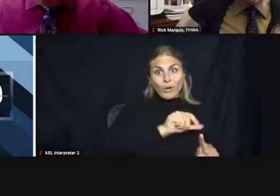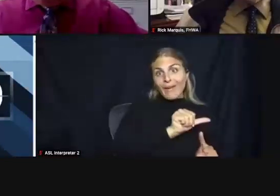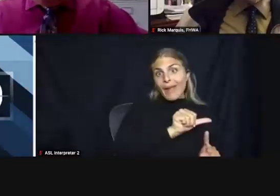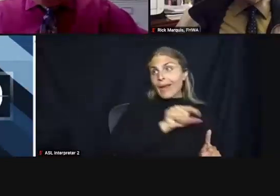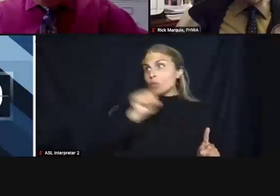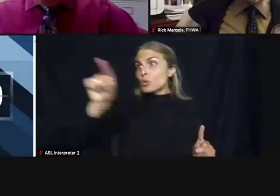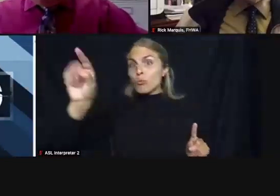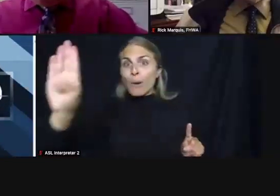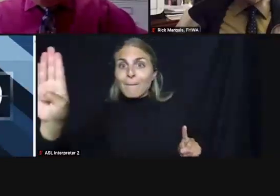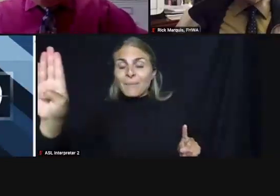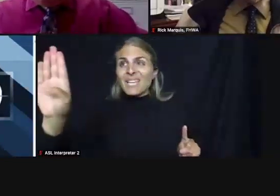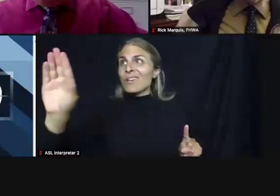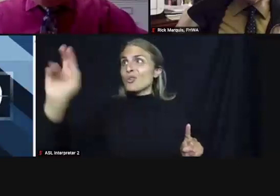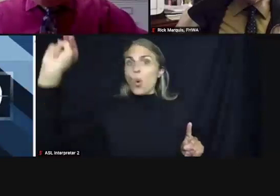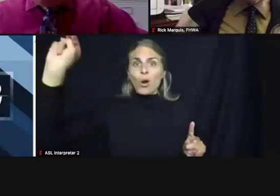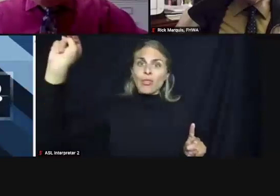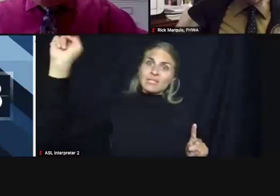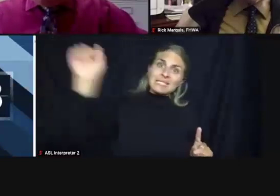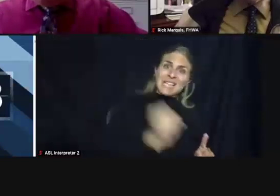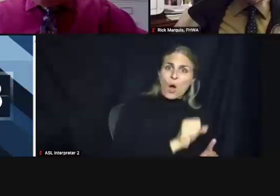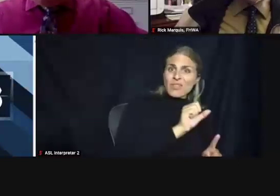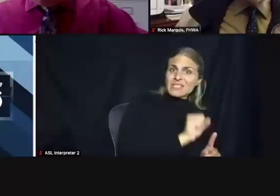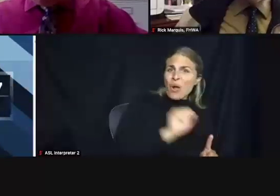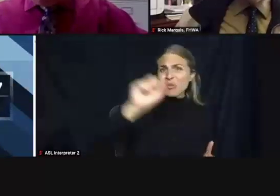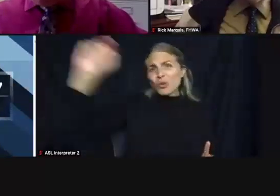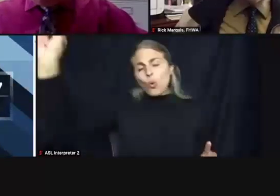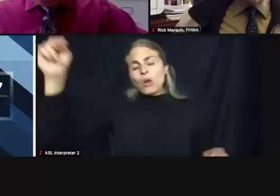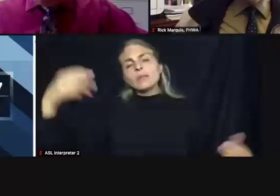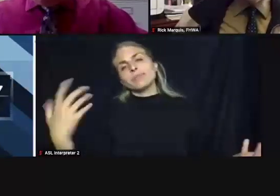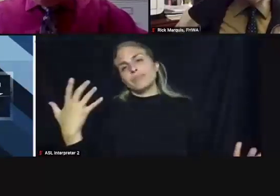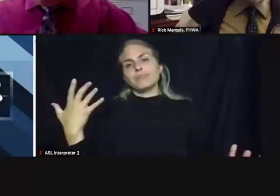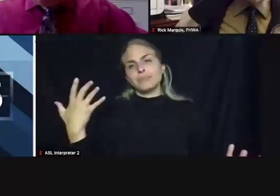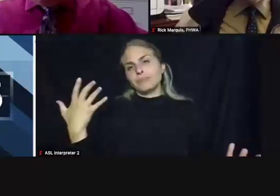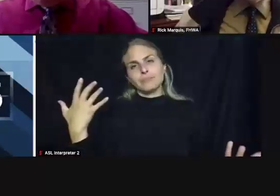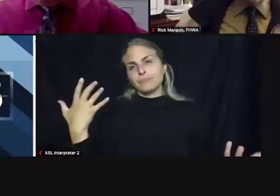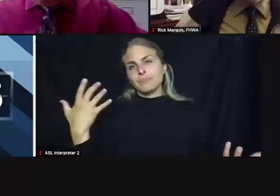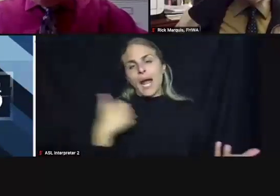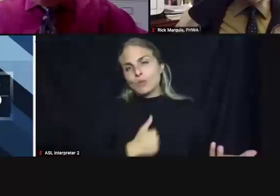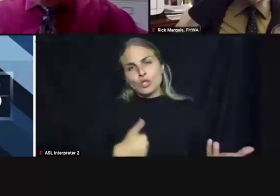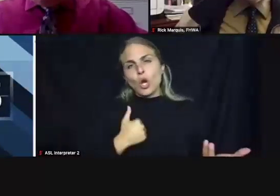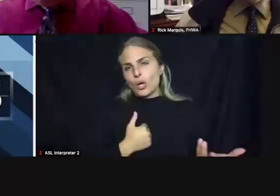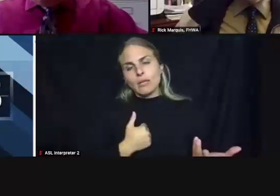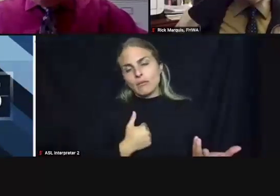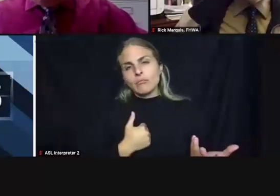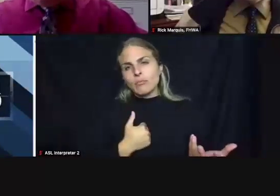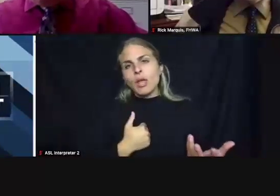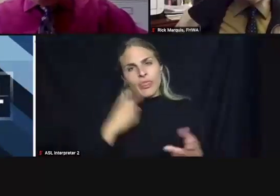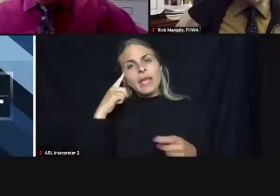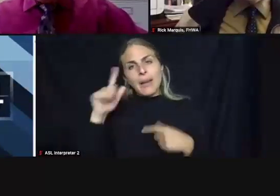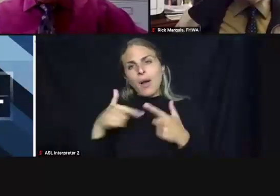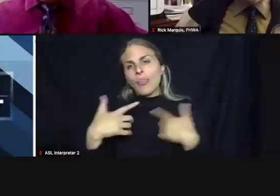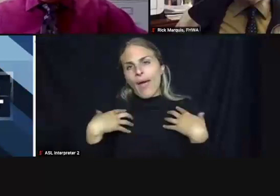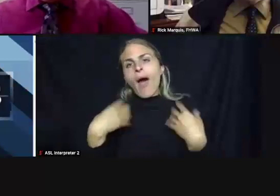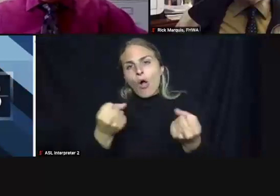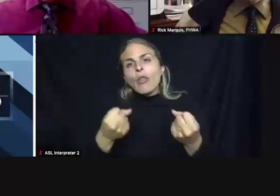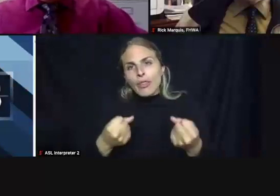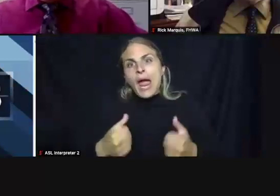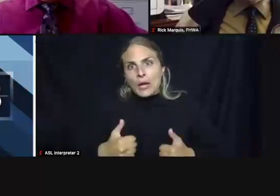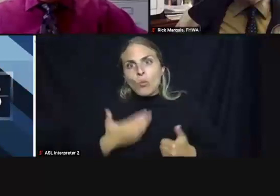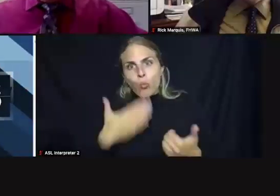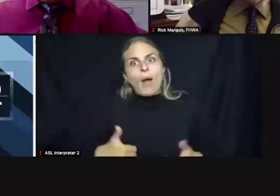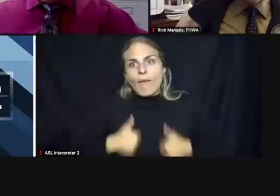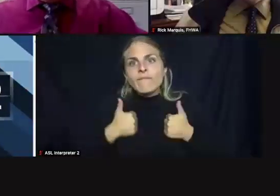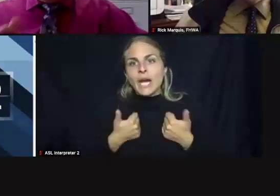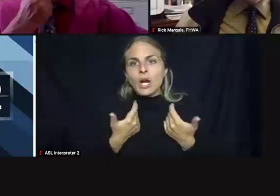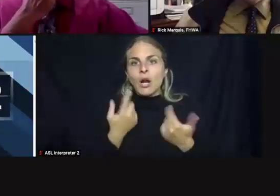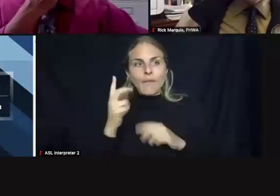vecindarios. Se debe de reducir la velocidad. Si toma 5 o 10 minutos más, vale la